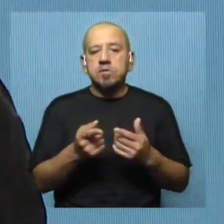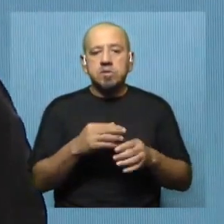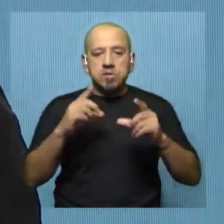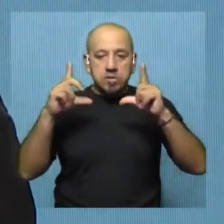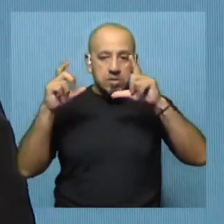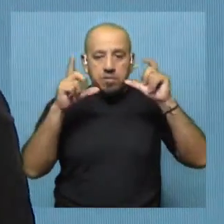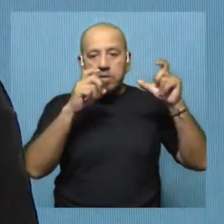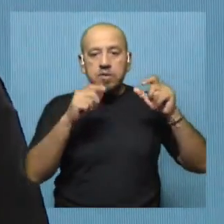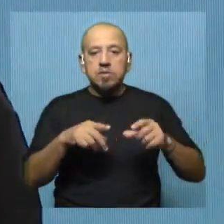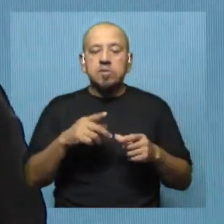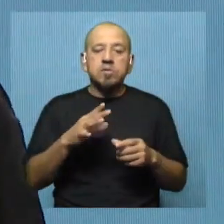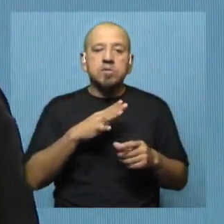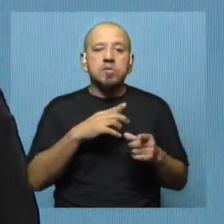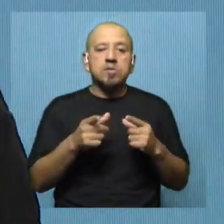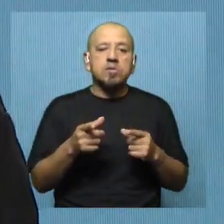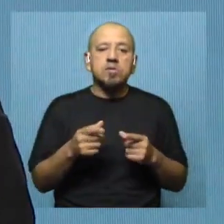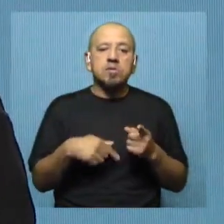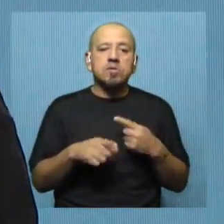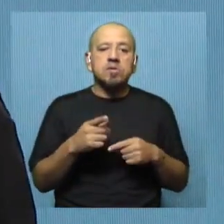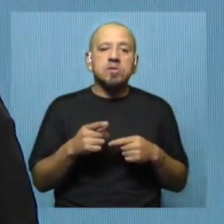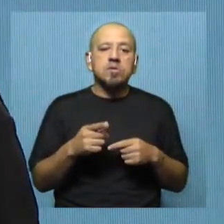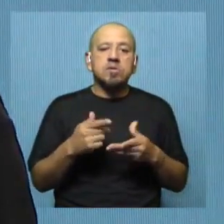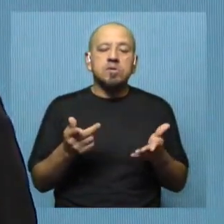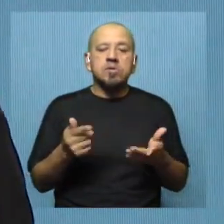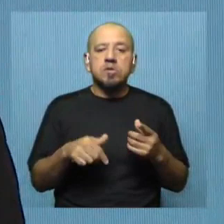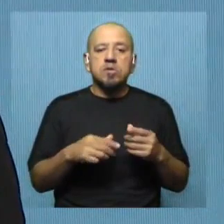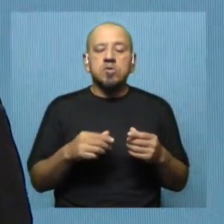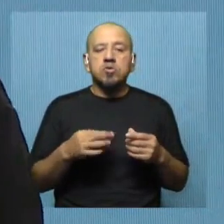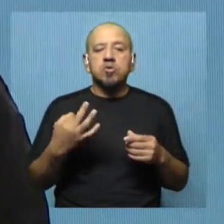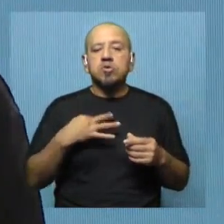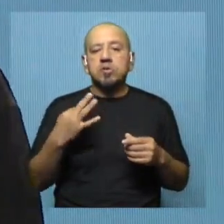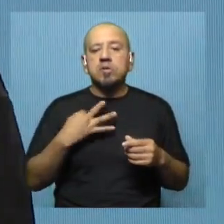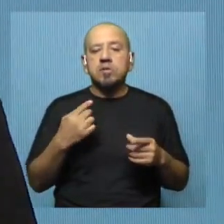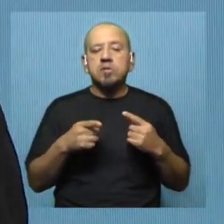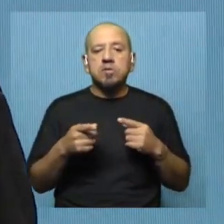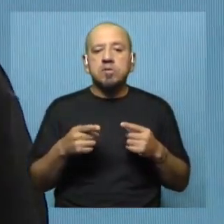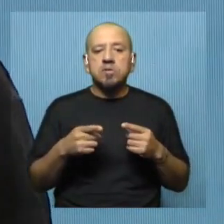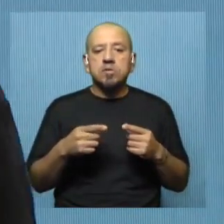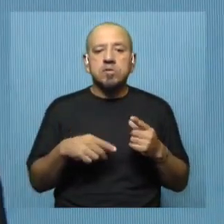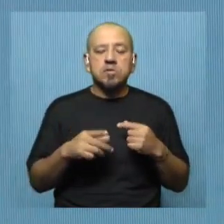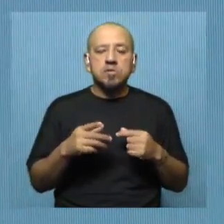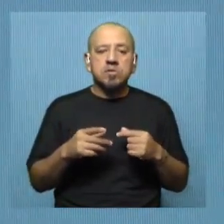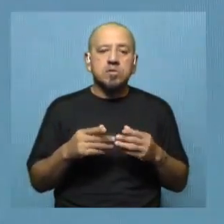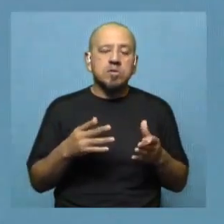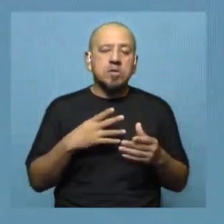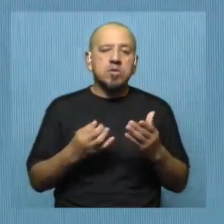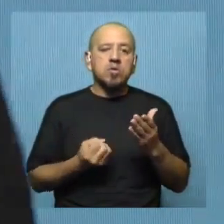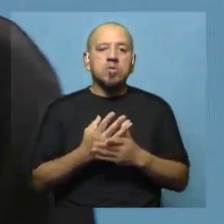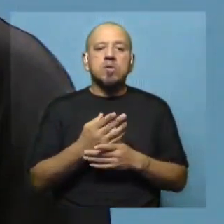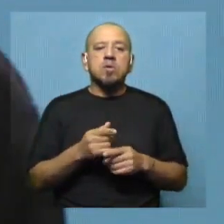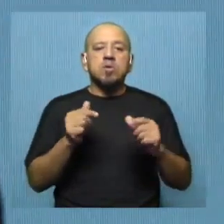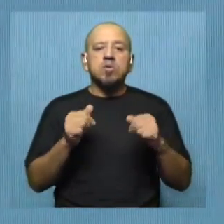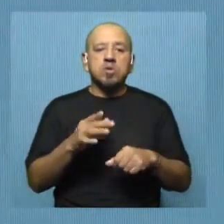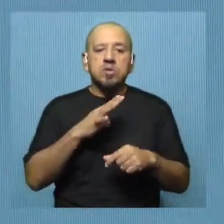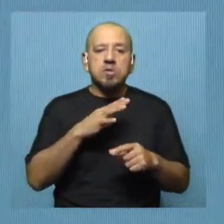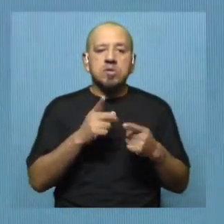ver también con las posibilidades que se han ido multiplicando en estos años. Cuando comenzamos, la digitalización era algo nuevo. Hoy ya